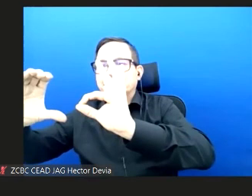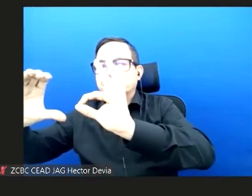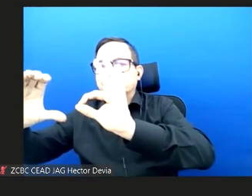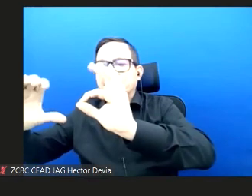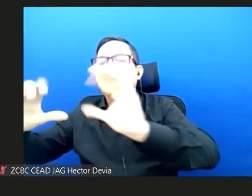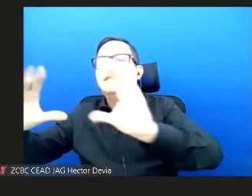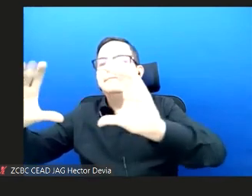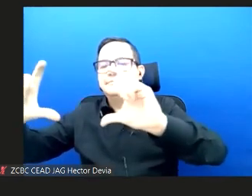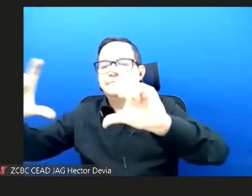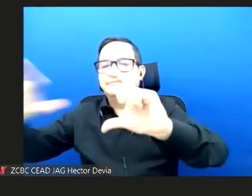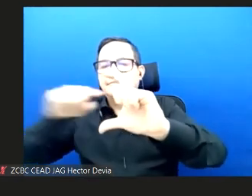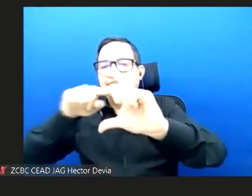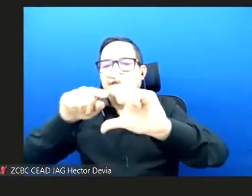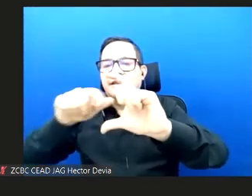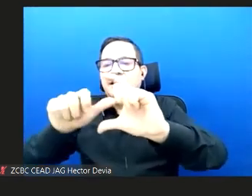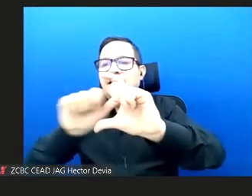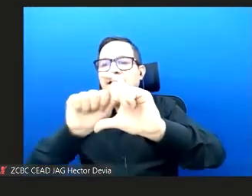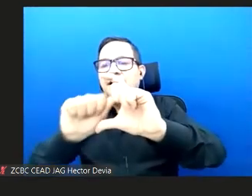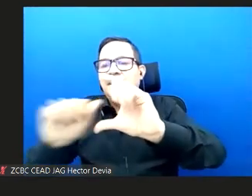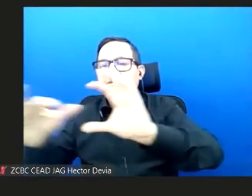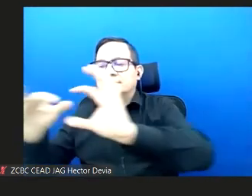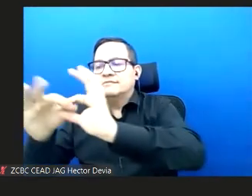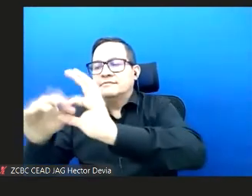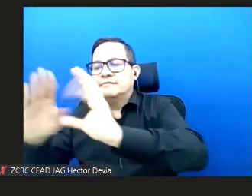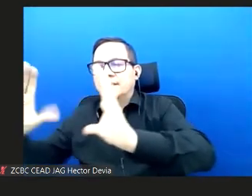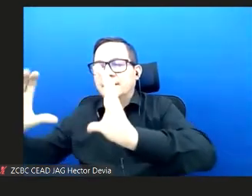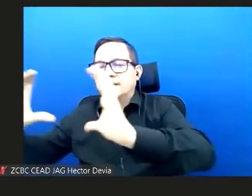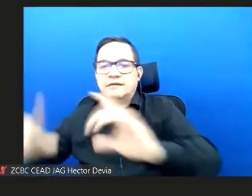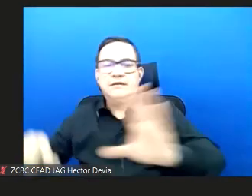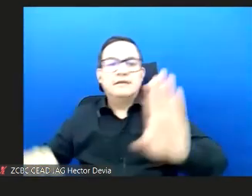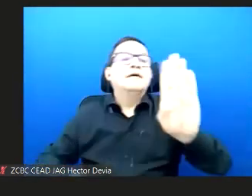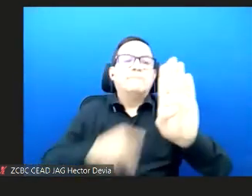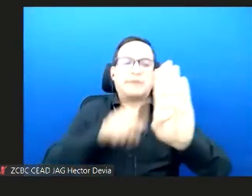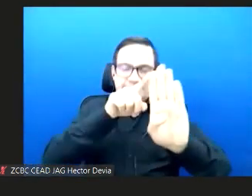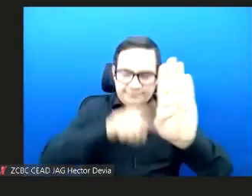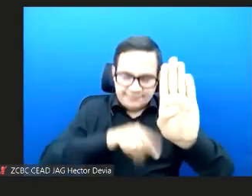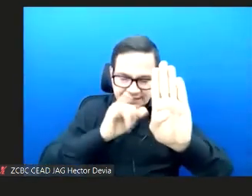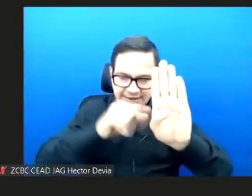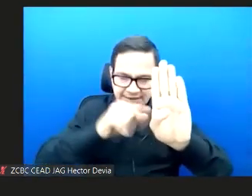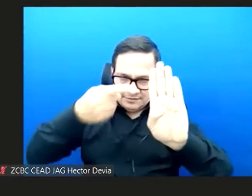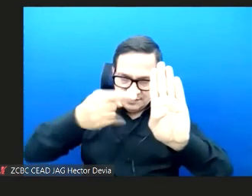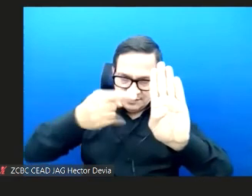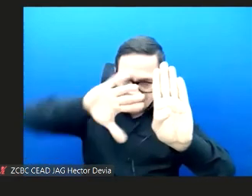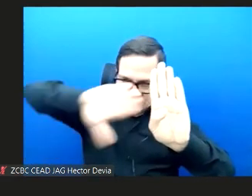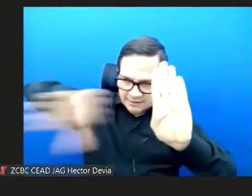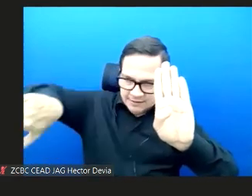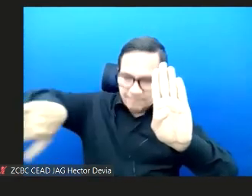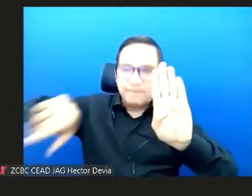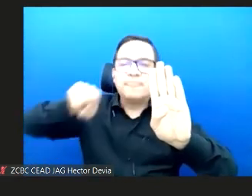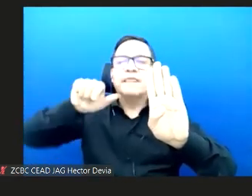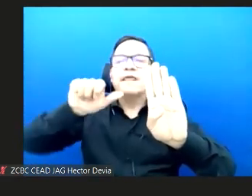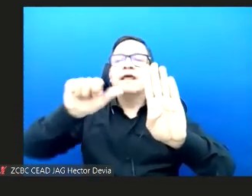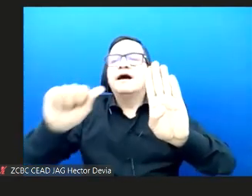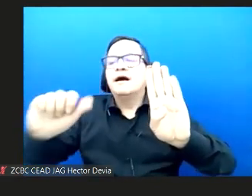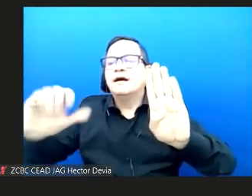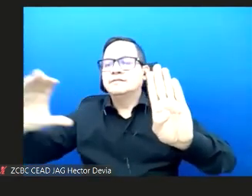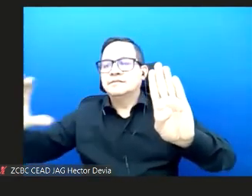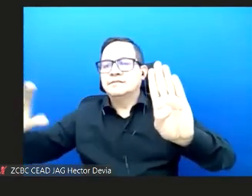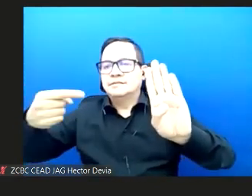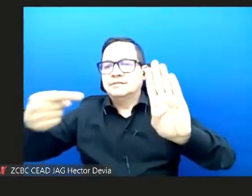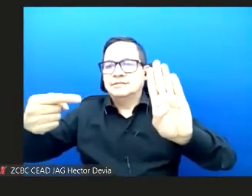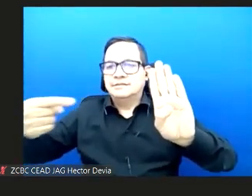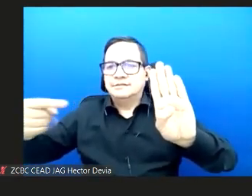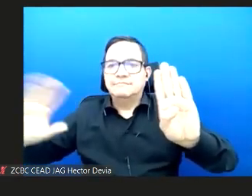elementos que pertenecen a B, pero que no pertenecen a la interferencia entre A y C. Y